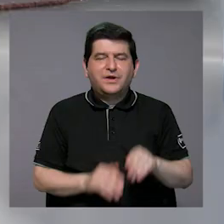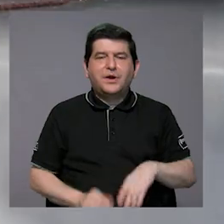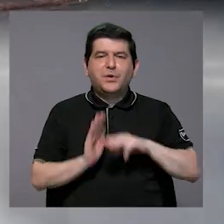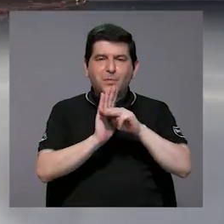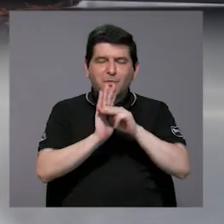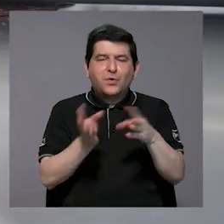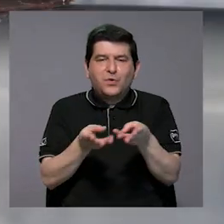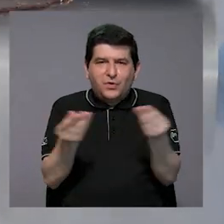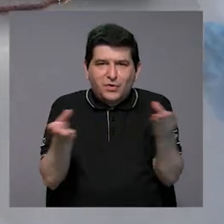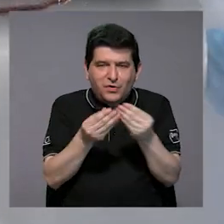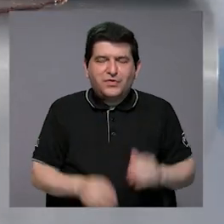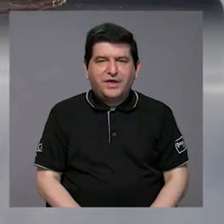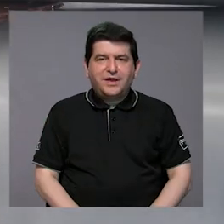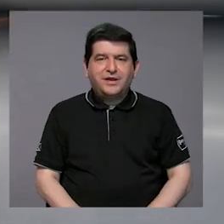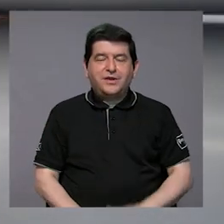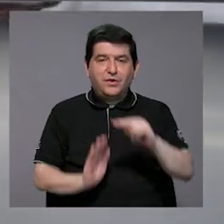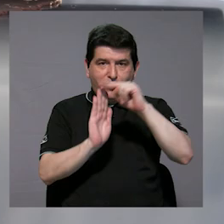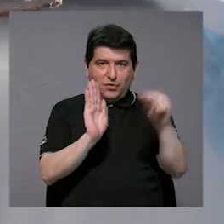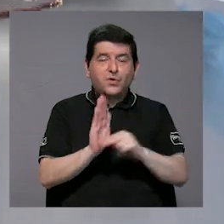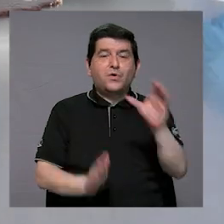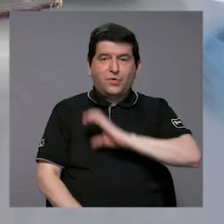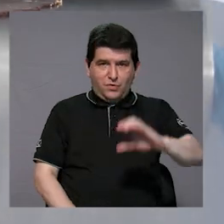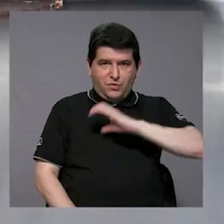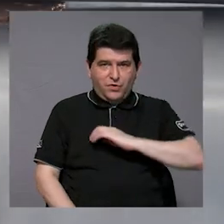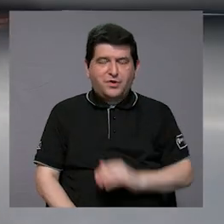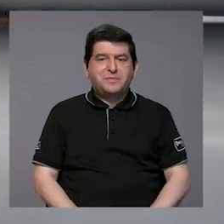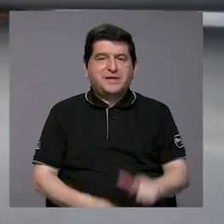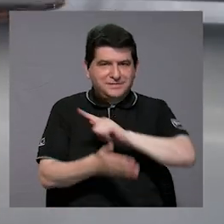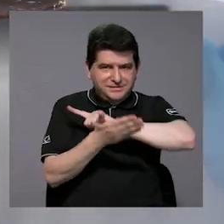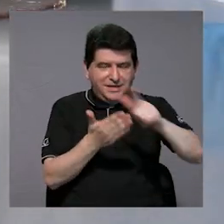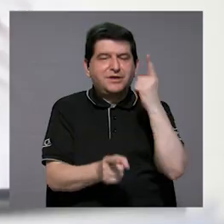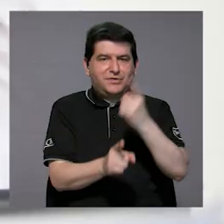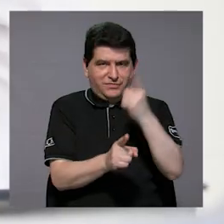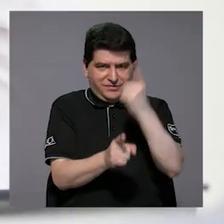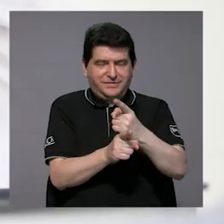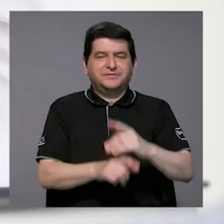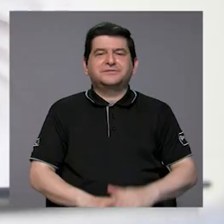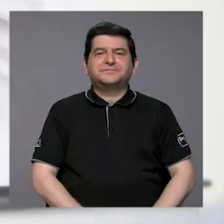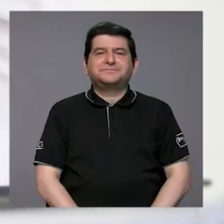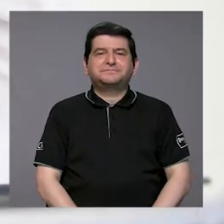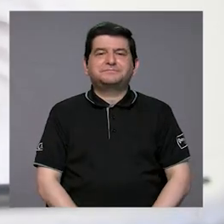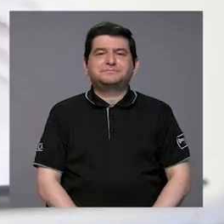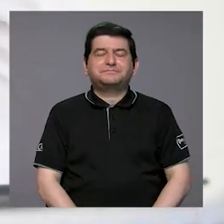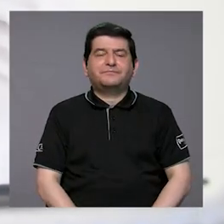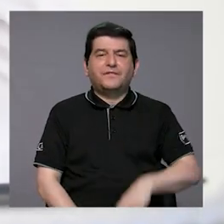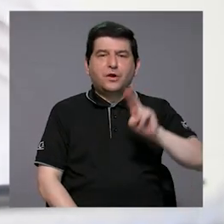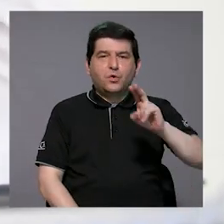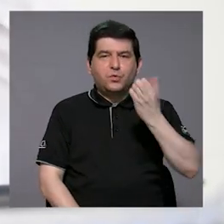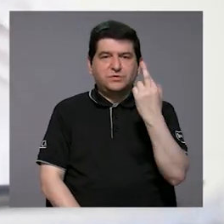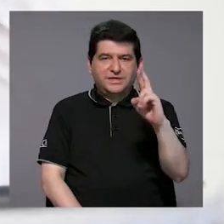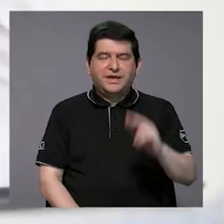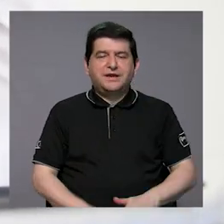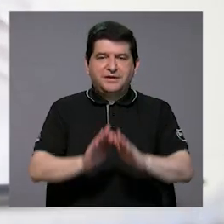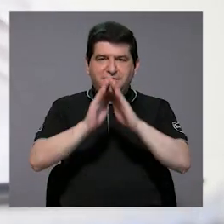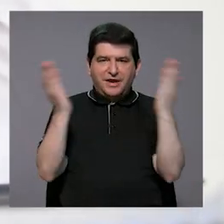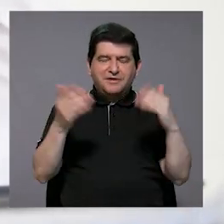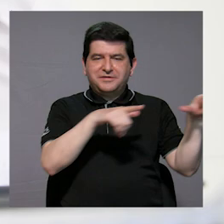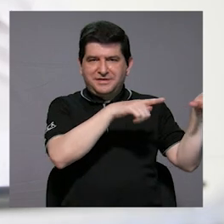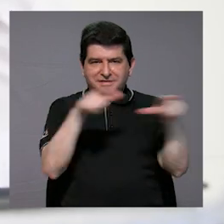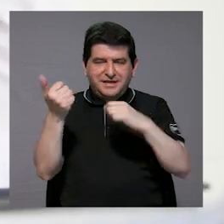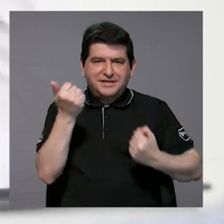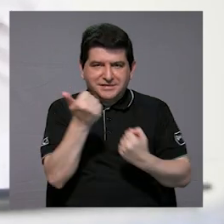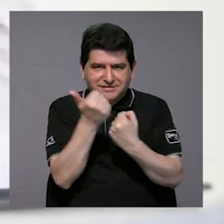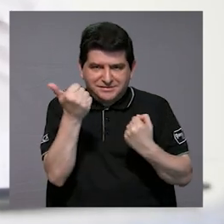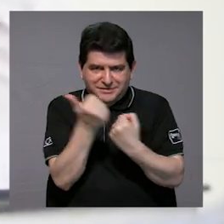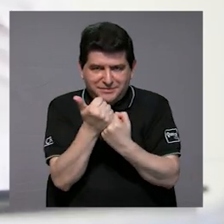Collab, para desarrollar un prototipo de producto bajo los estándares de calidad e inocuidad apropiados. La